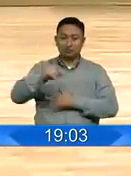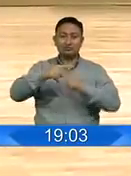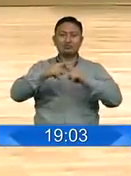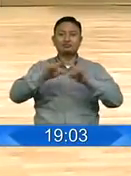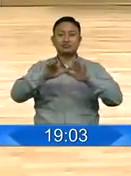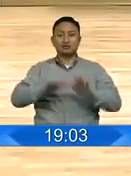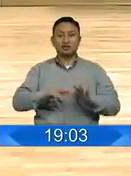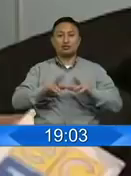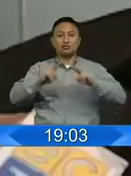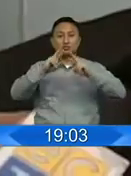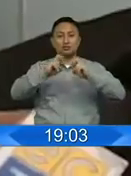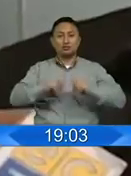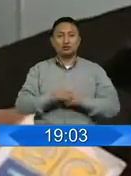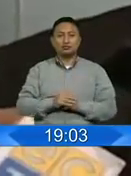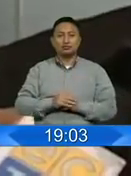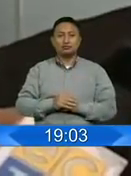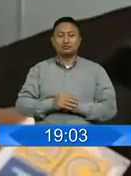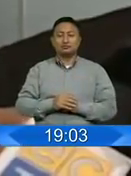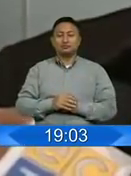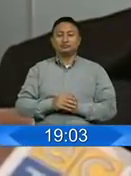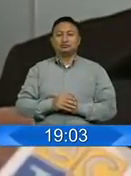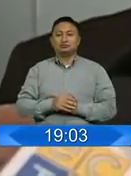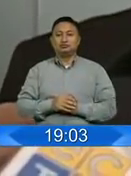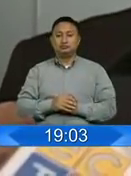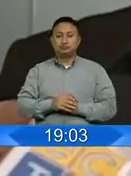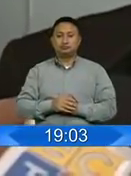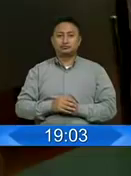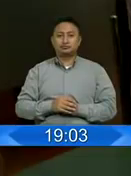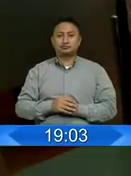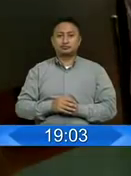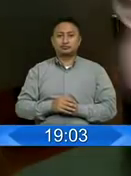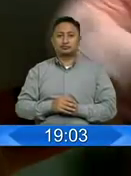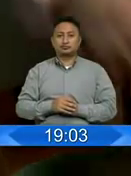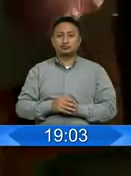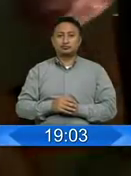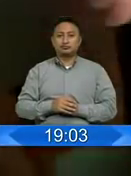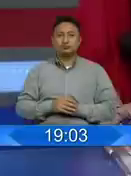exsecretario de Inteligencia involucrado en este caso. Informó Javier Gallo.